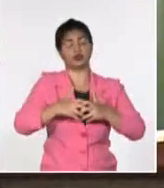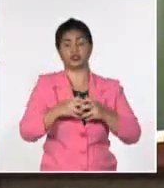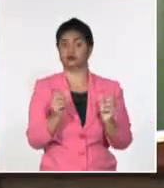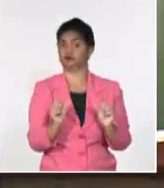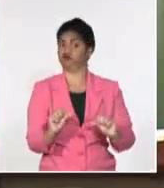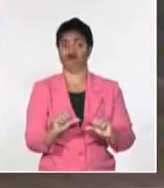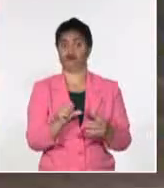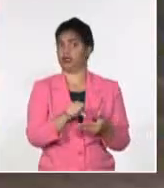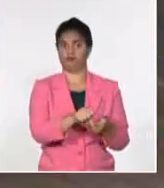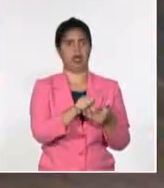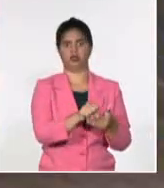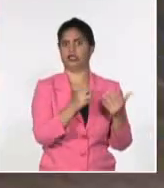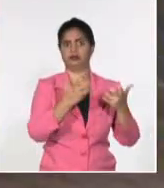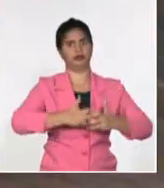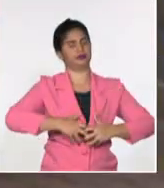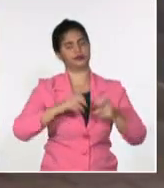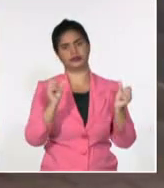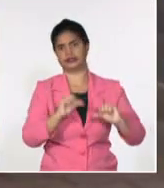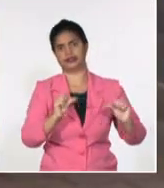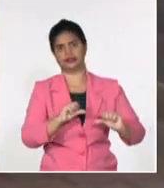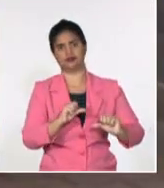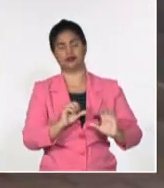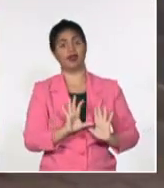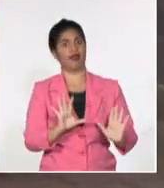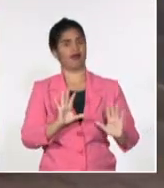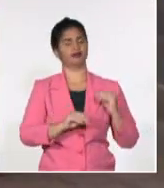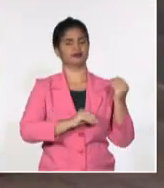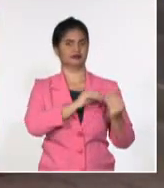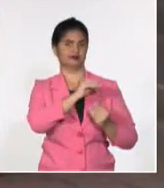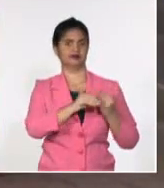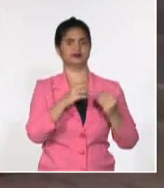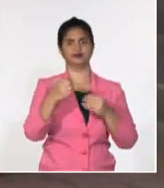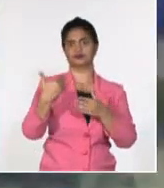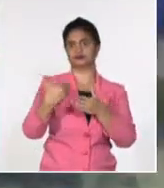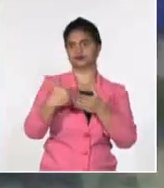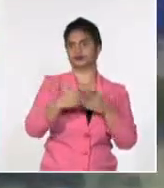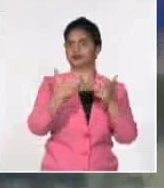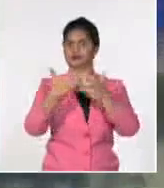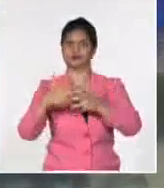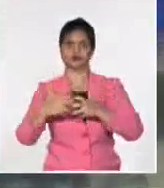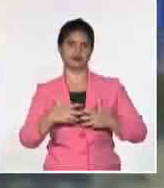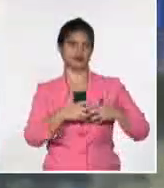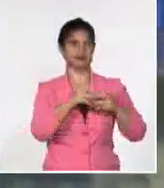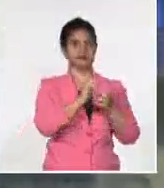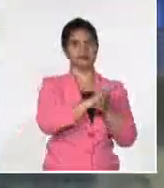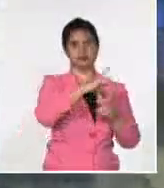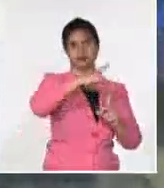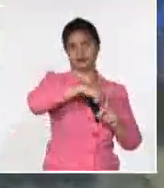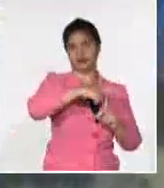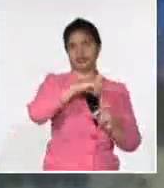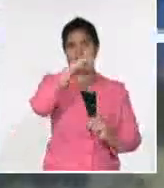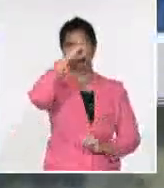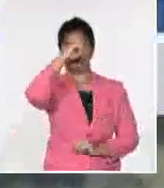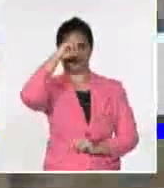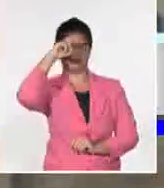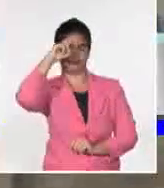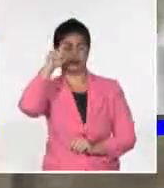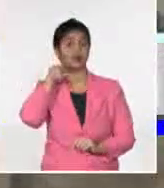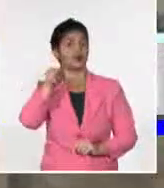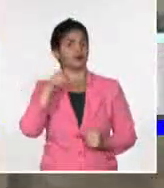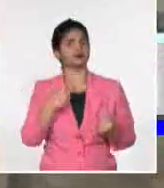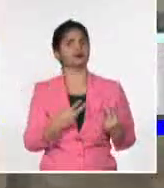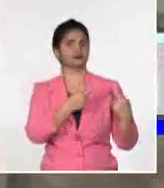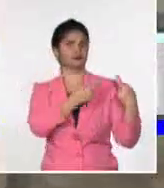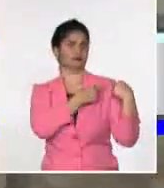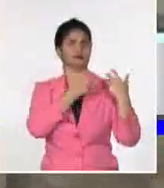la diversidad y calidad de sus producciones. Esa industria, con máquinas instaladas en Matanzas y Santi Espíritus, tiene la responsabilidad de